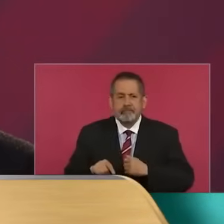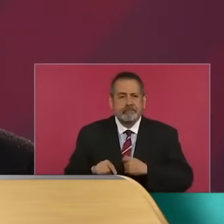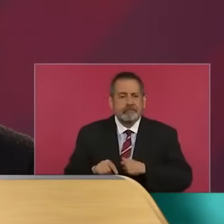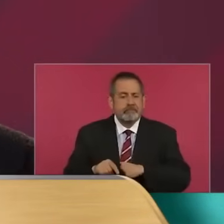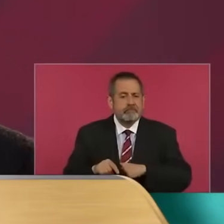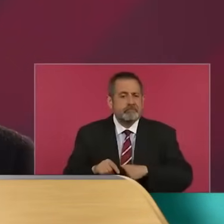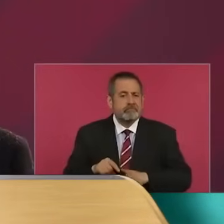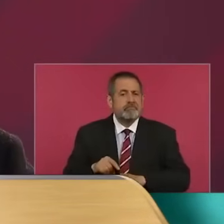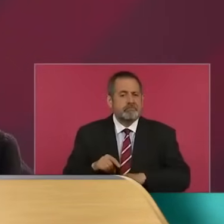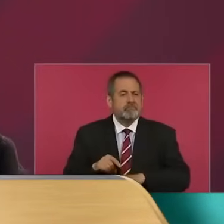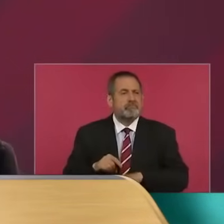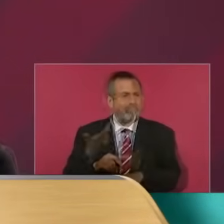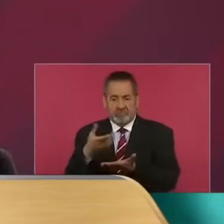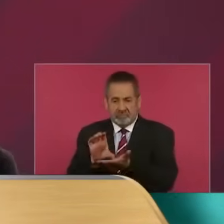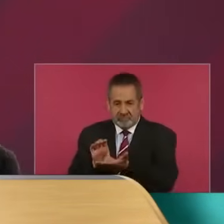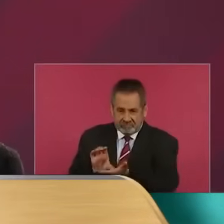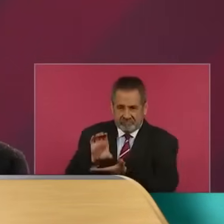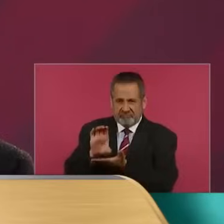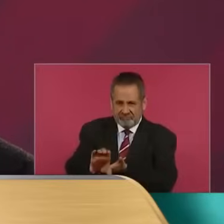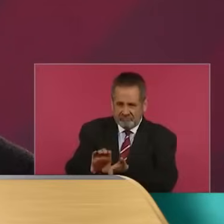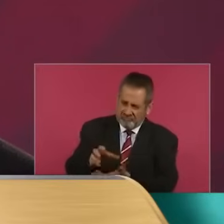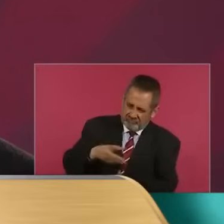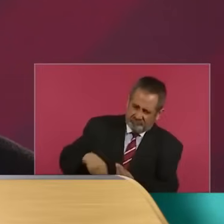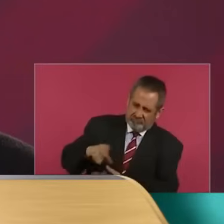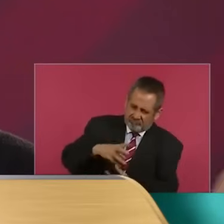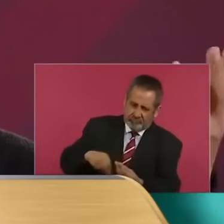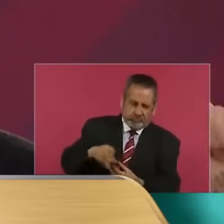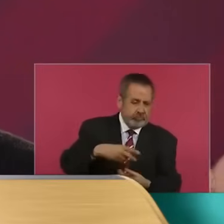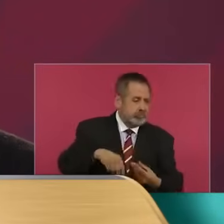inversiones que se hagan para